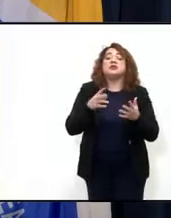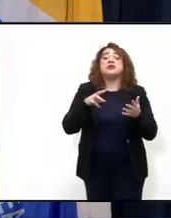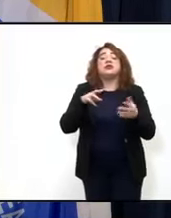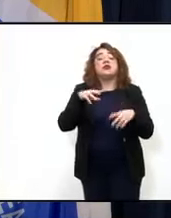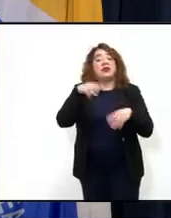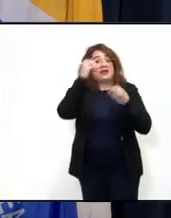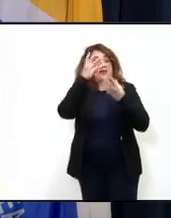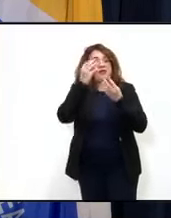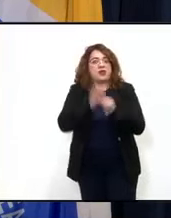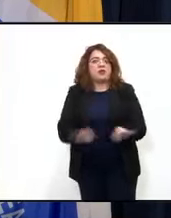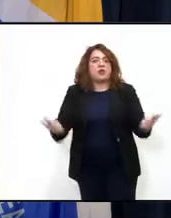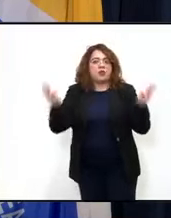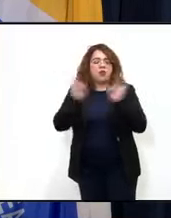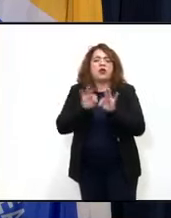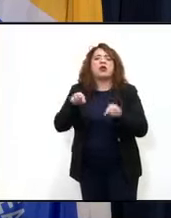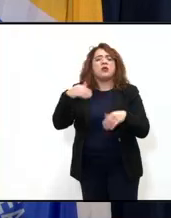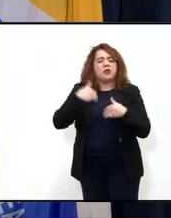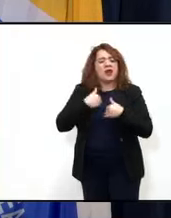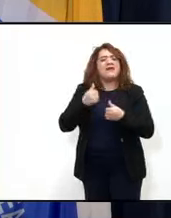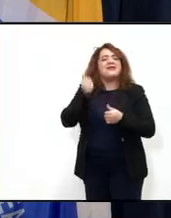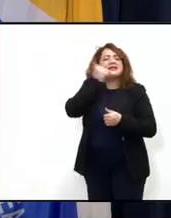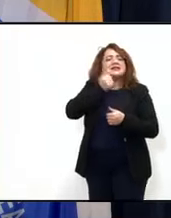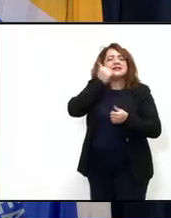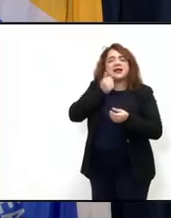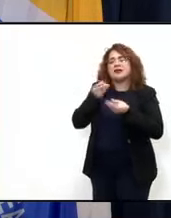que sí quiero mencionar es que